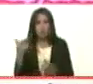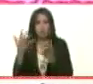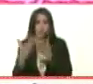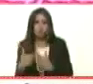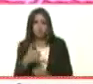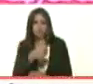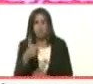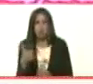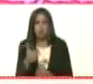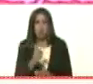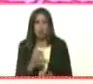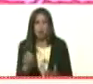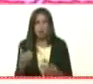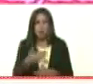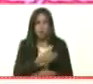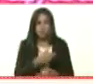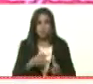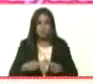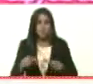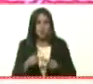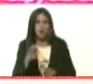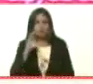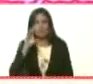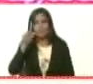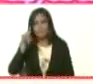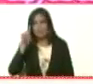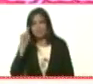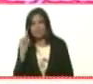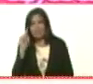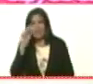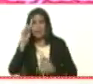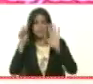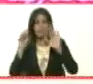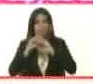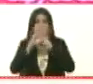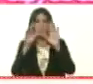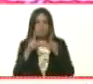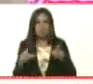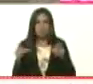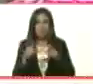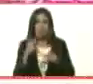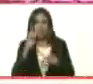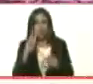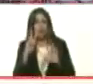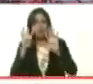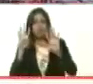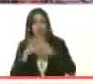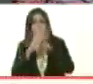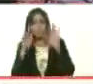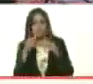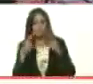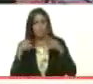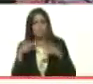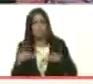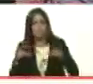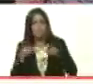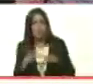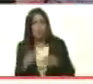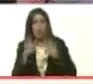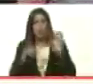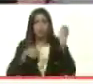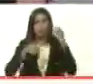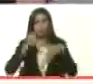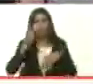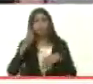cada empresa, a reunirse con los CPT a las 6 de la mañana en un portón, a las 9 de la mañana en otro portón, a las 12